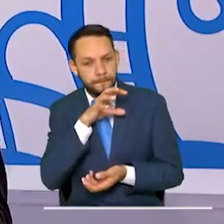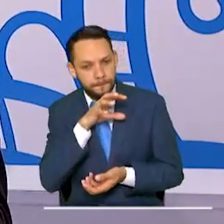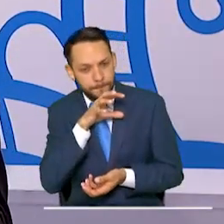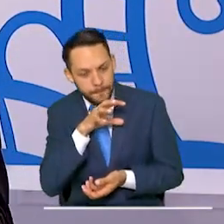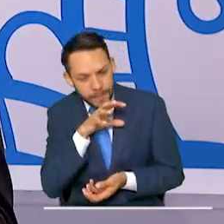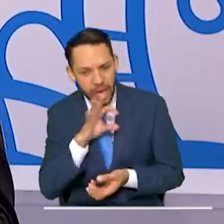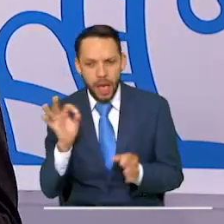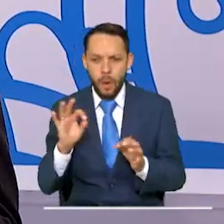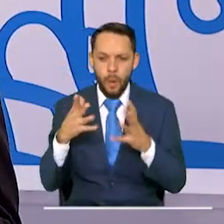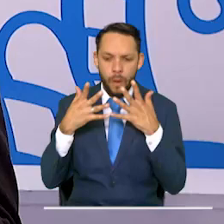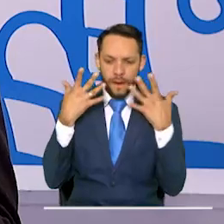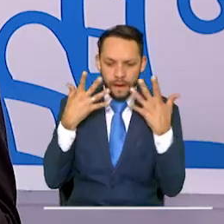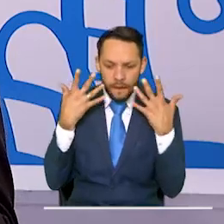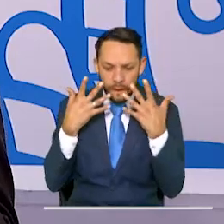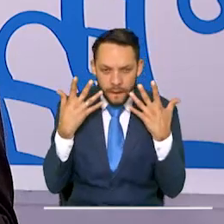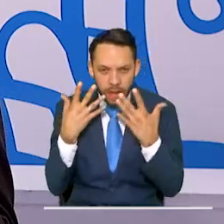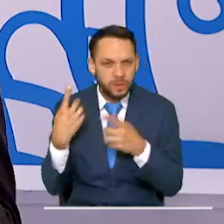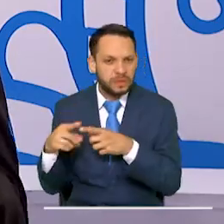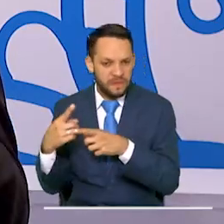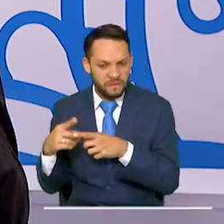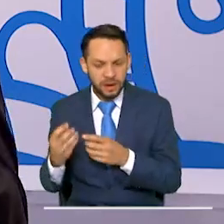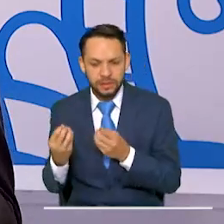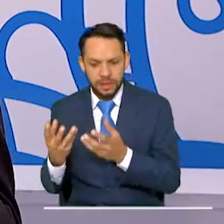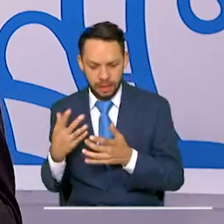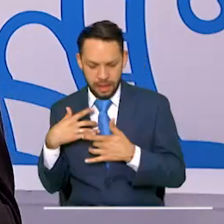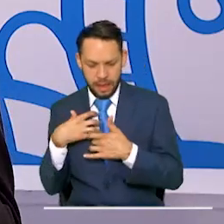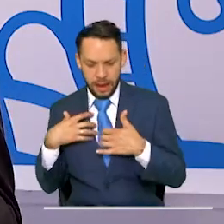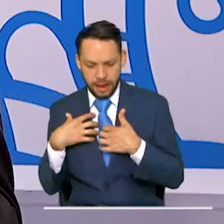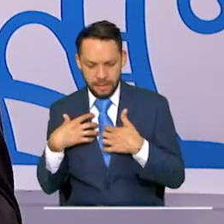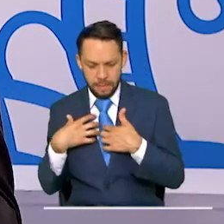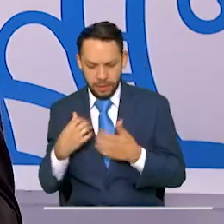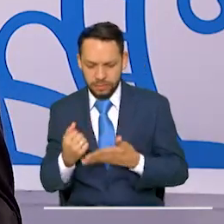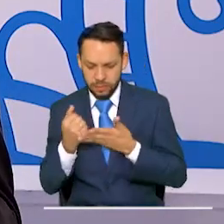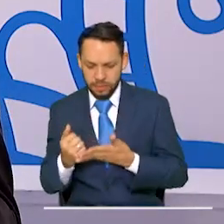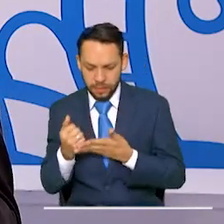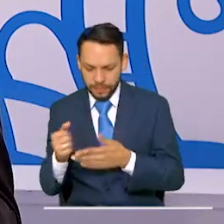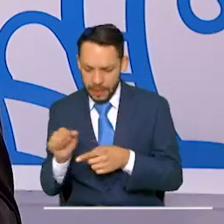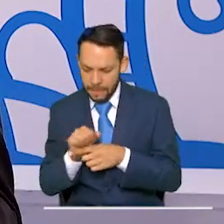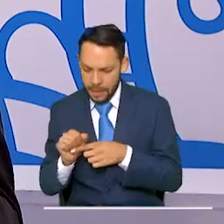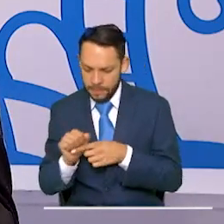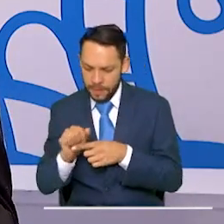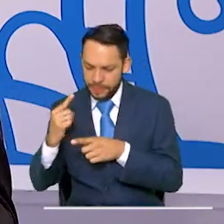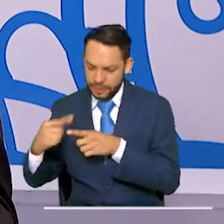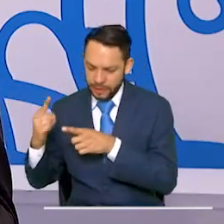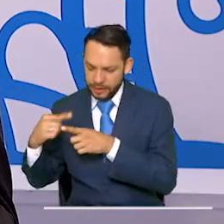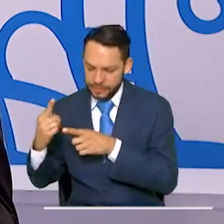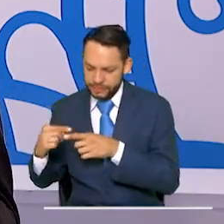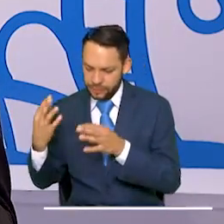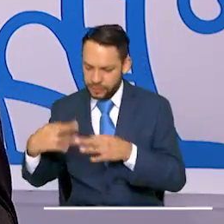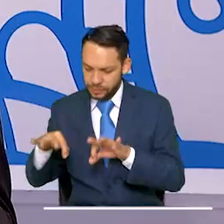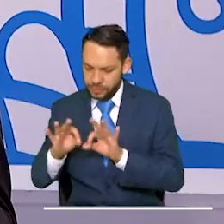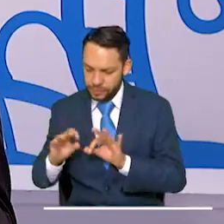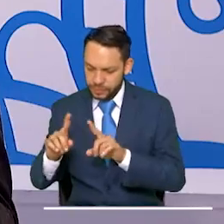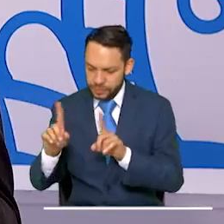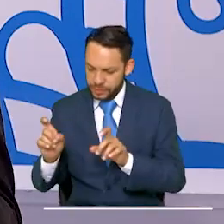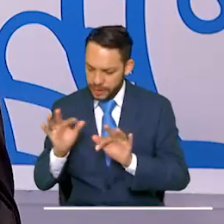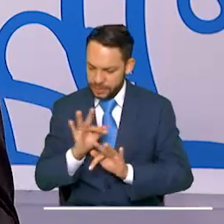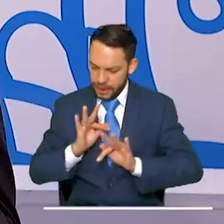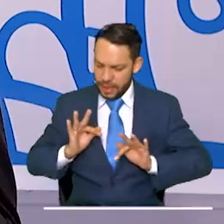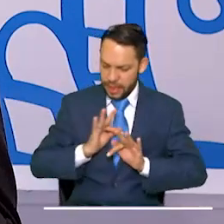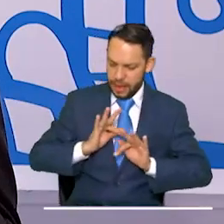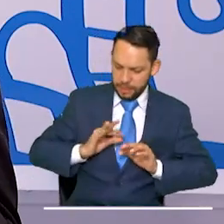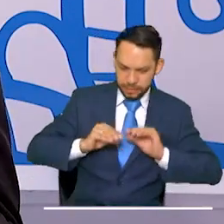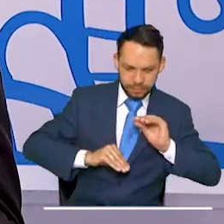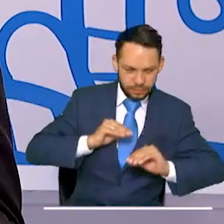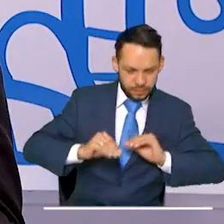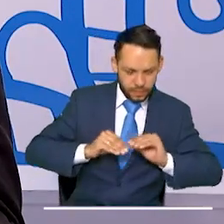de las bondades del cannabis medicinal, que de todas maneras pues esa categoría de la terapia es de las sociedades contemporáneas, pero pues